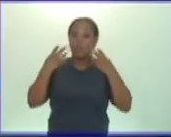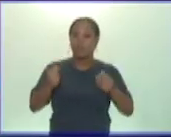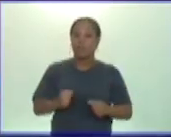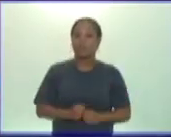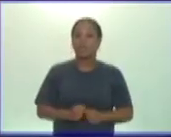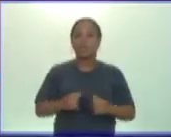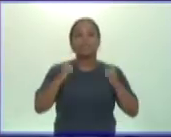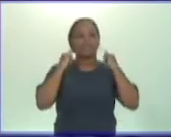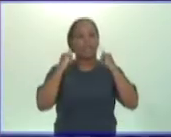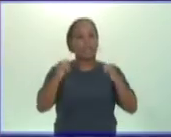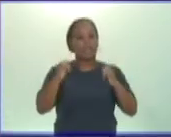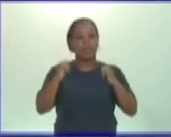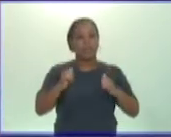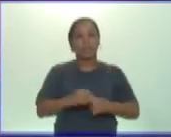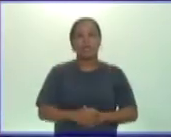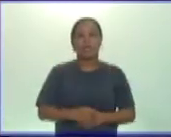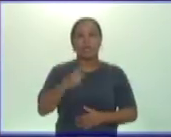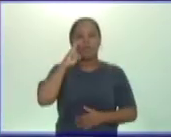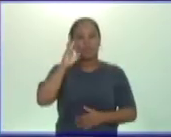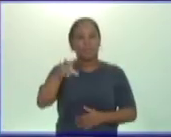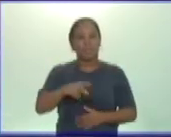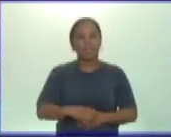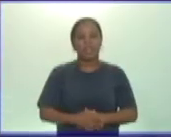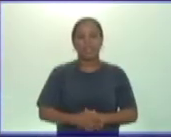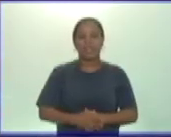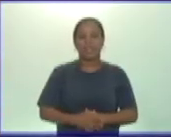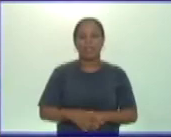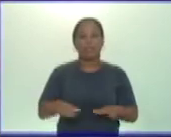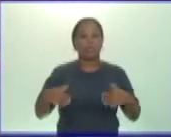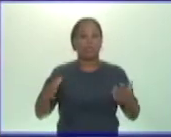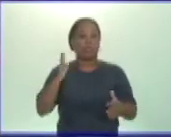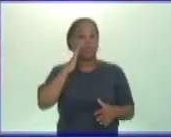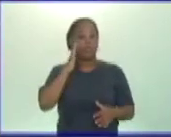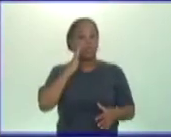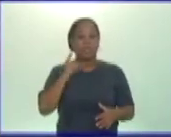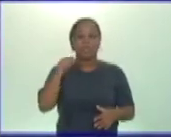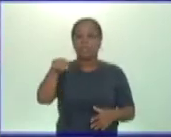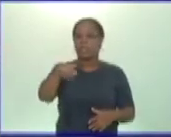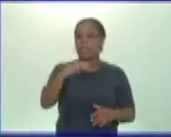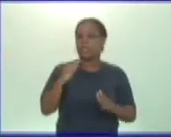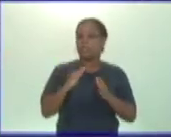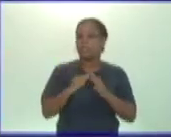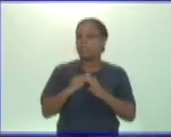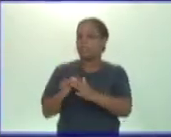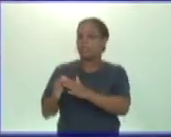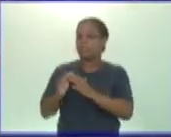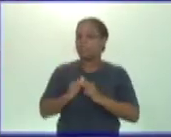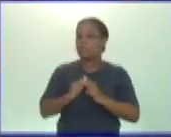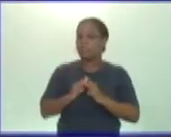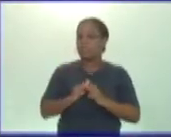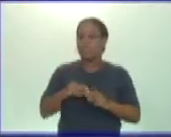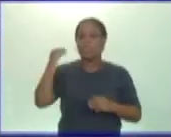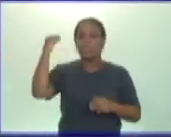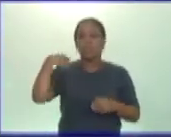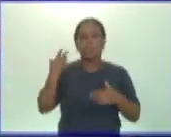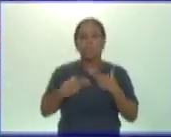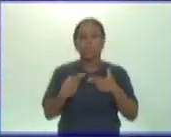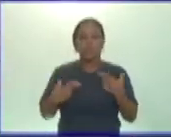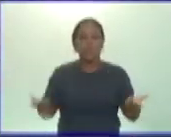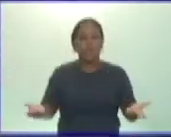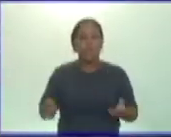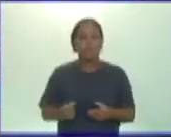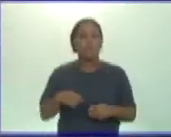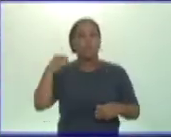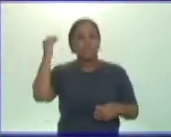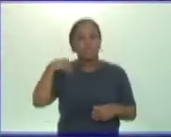estar informado. Veamos, ¿sabes qué contaminantes hay en tu región? ¿Sabes quiénes los generan? ¿Sabes qué